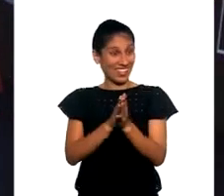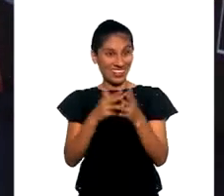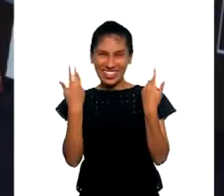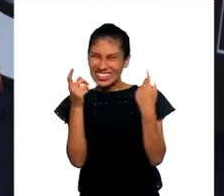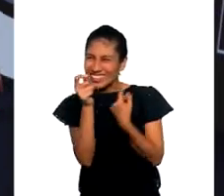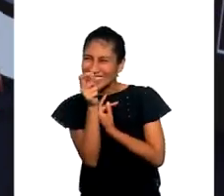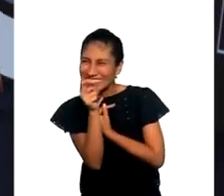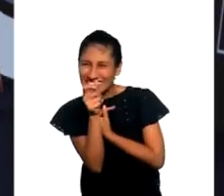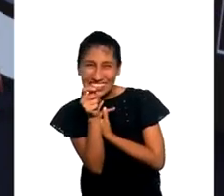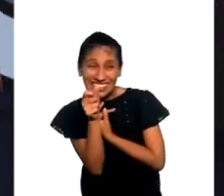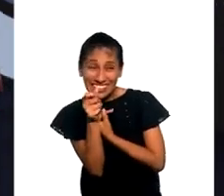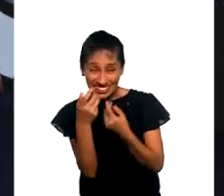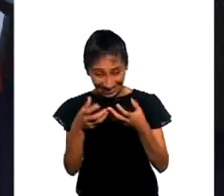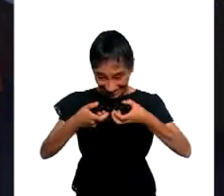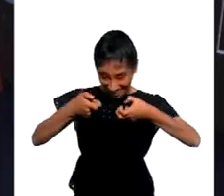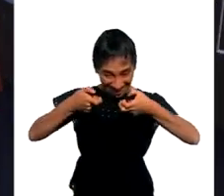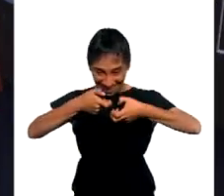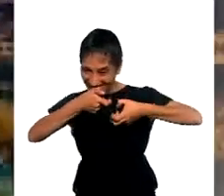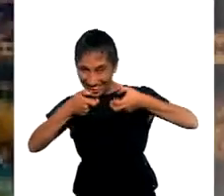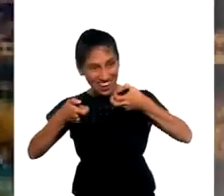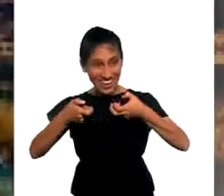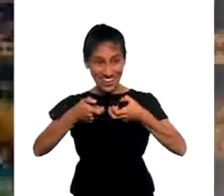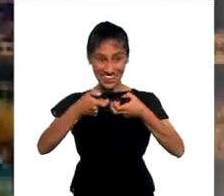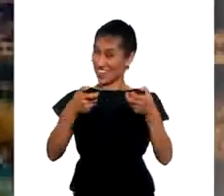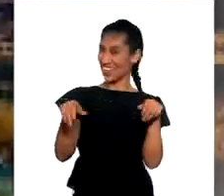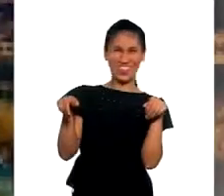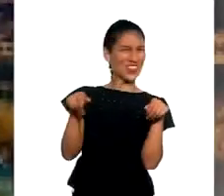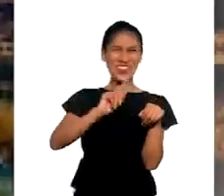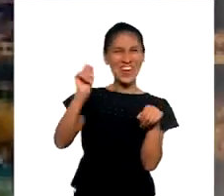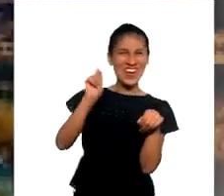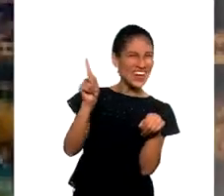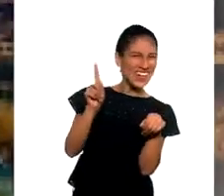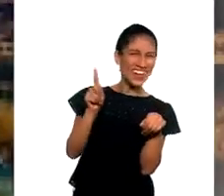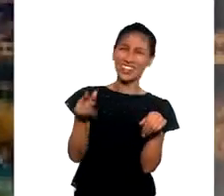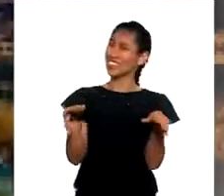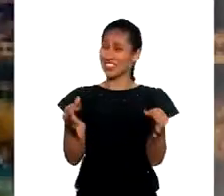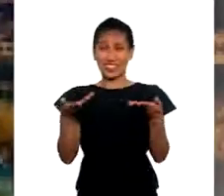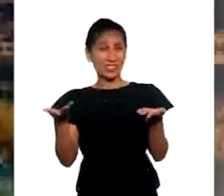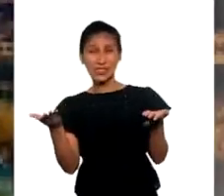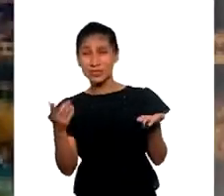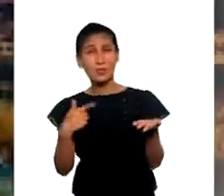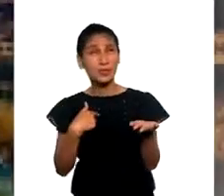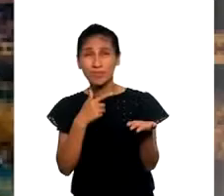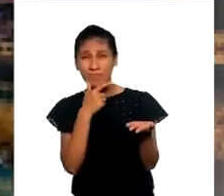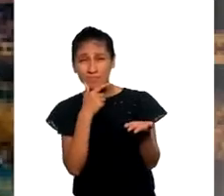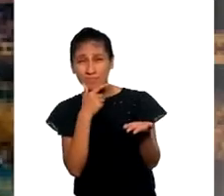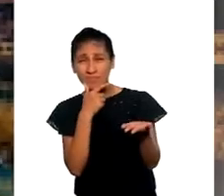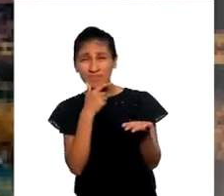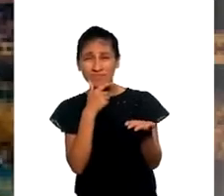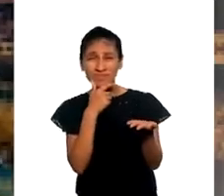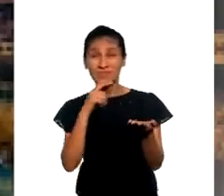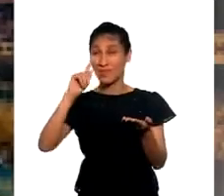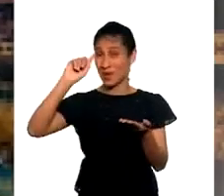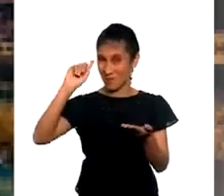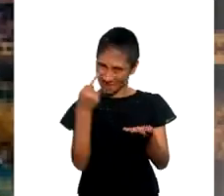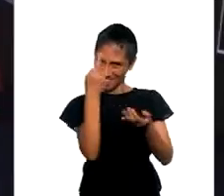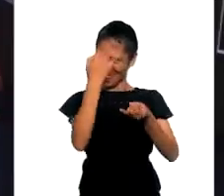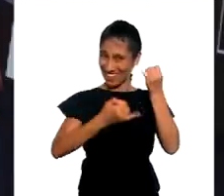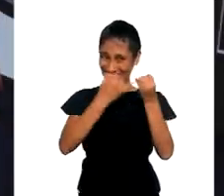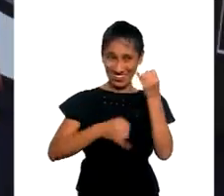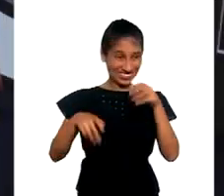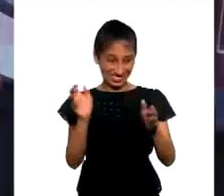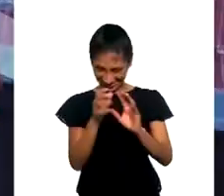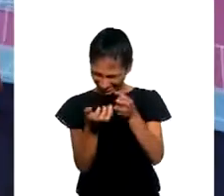ya tan sencilla no creo que haya una terminal primero